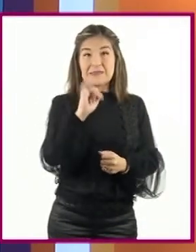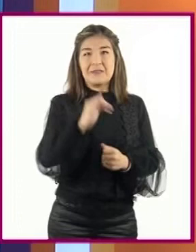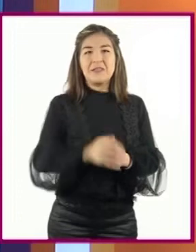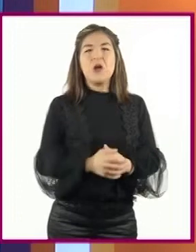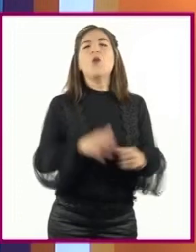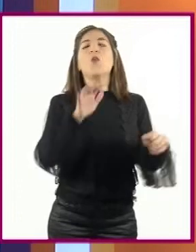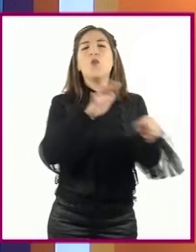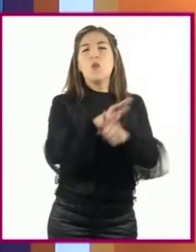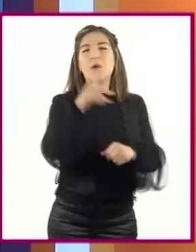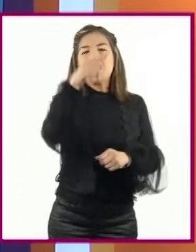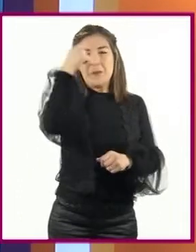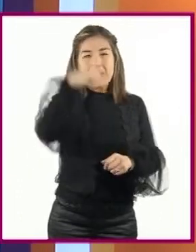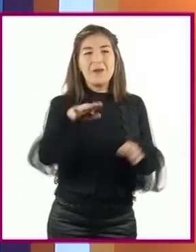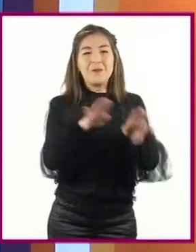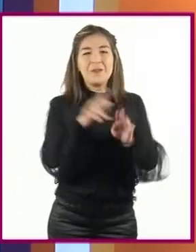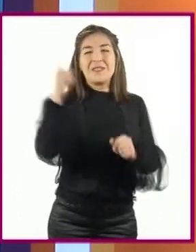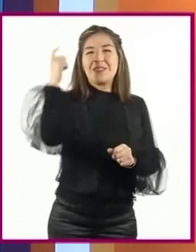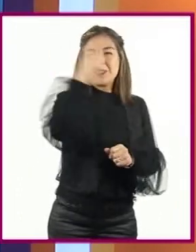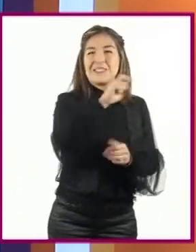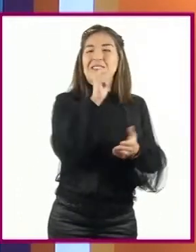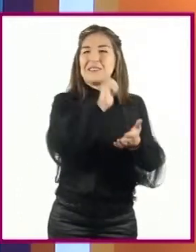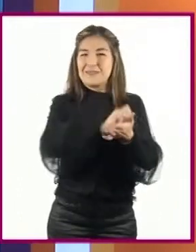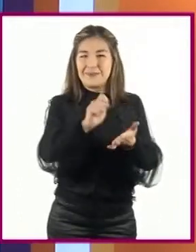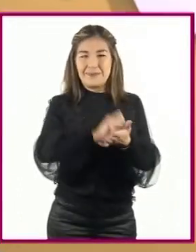¿qué hicieron para afrontar sus dificultades?